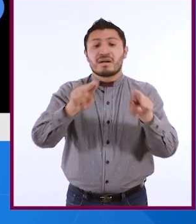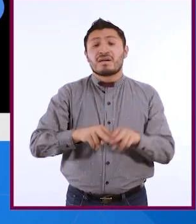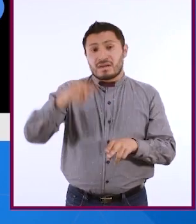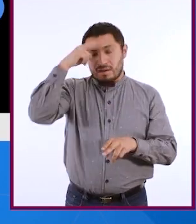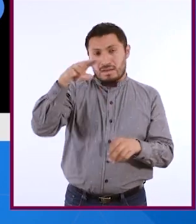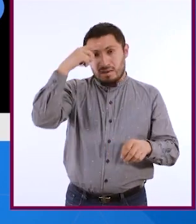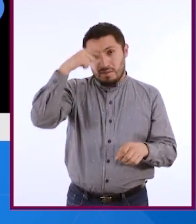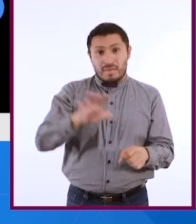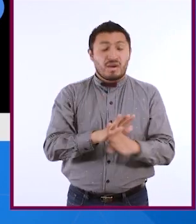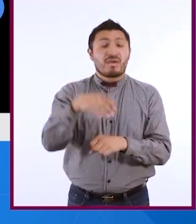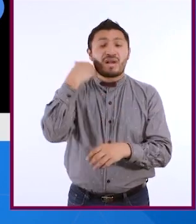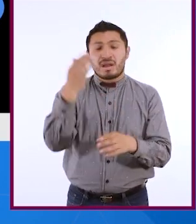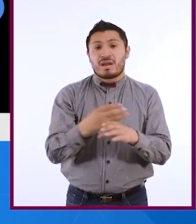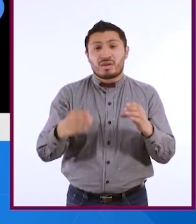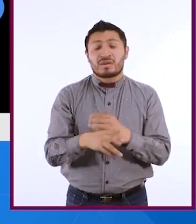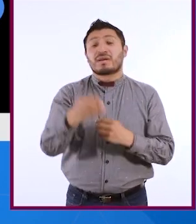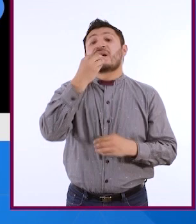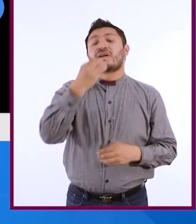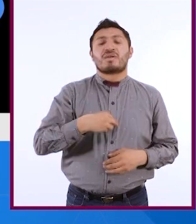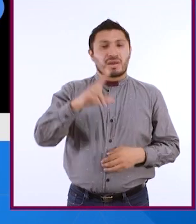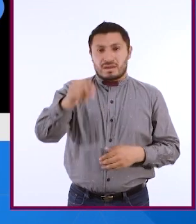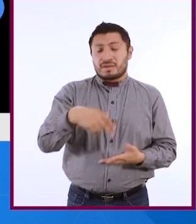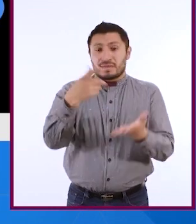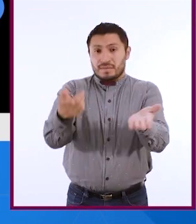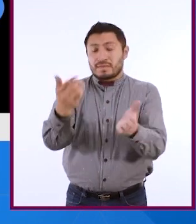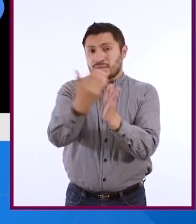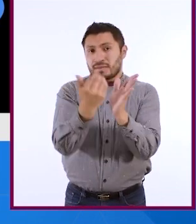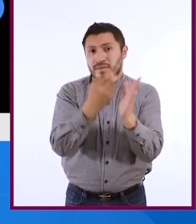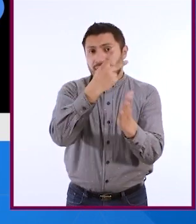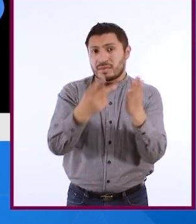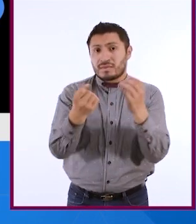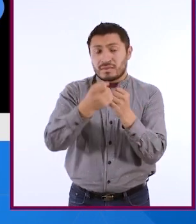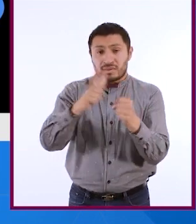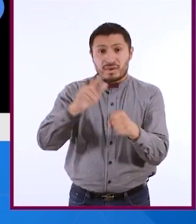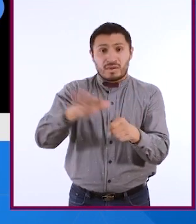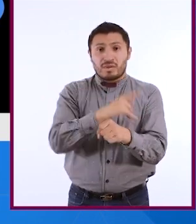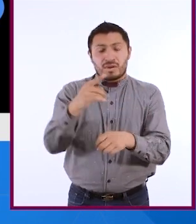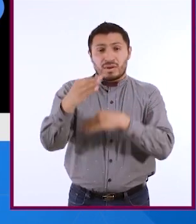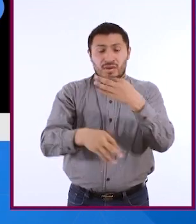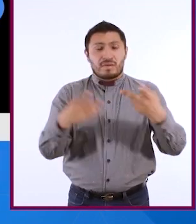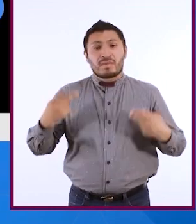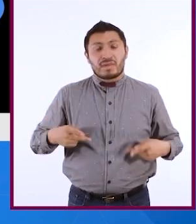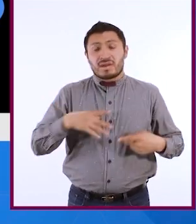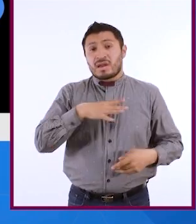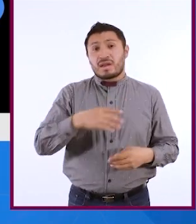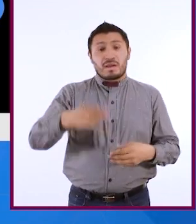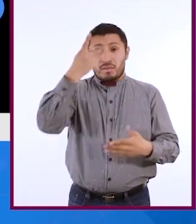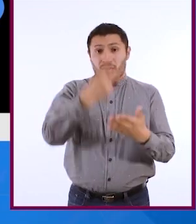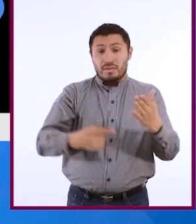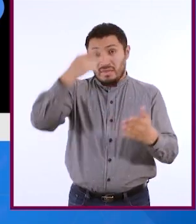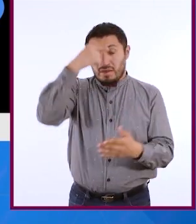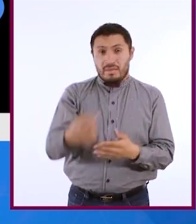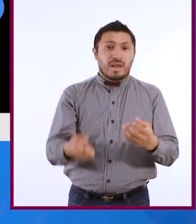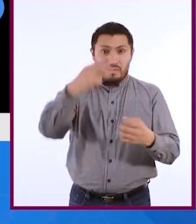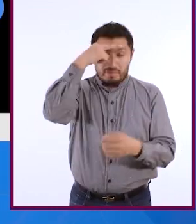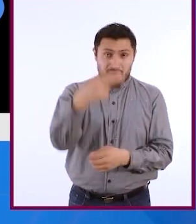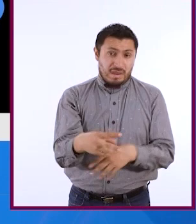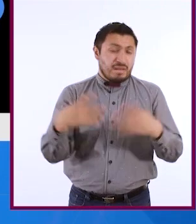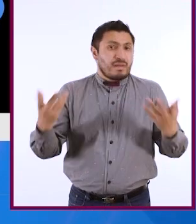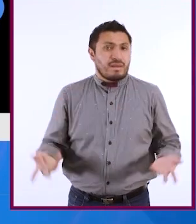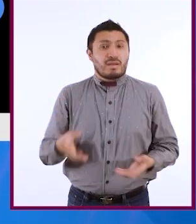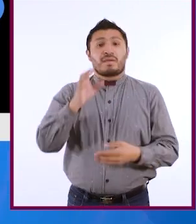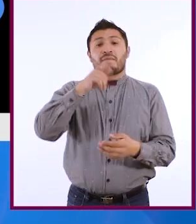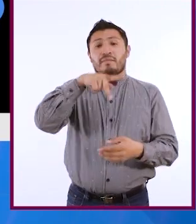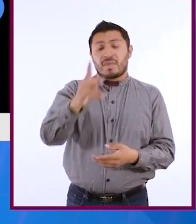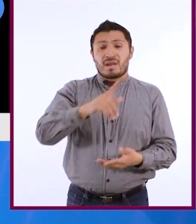lo que sea, aunque no te lo pida, por ejemplo, un programa social, porque todo el mundo asume que los programas son para las mexicanas y los mexicanos,